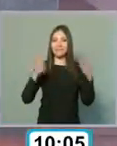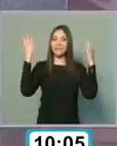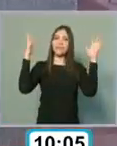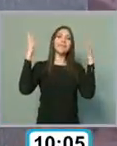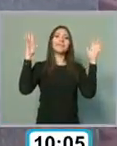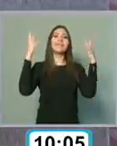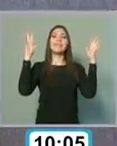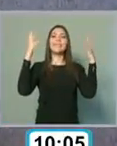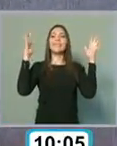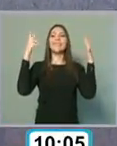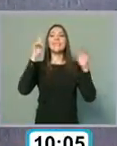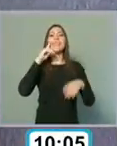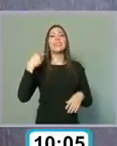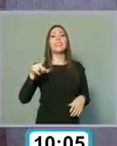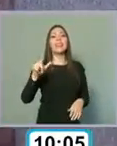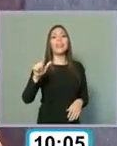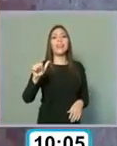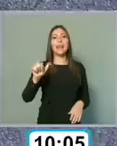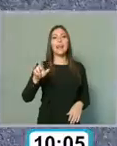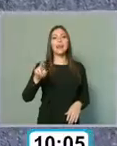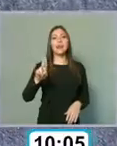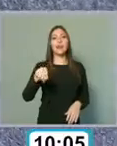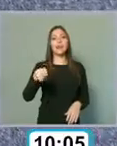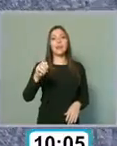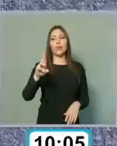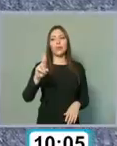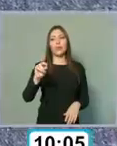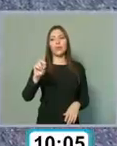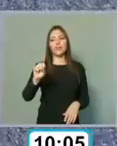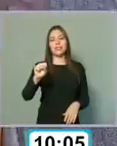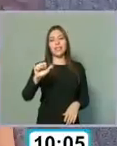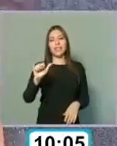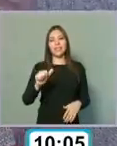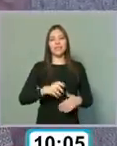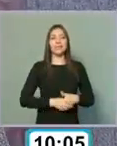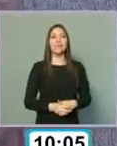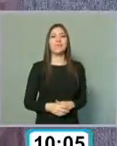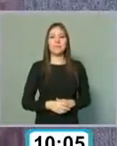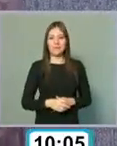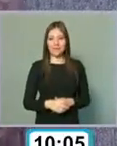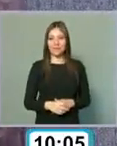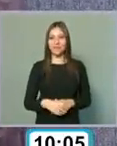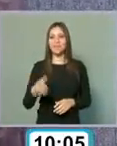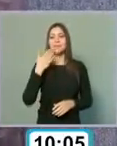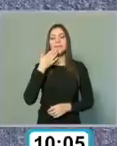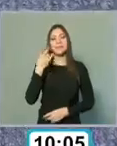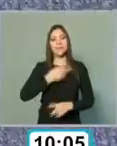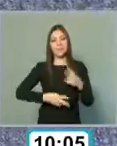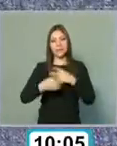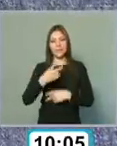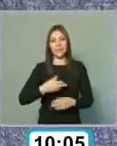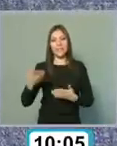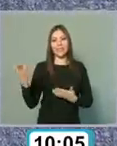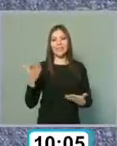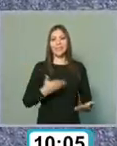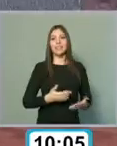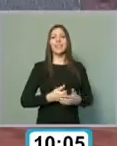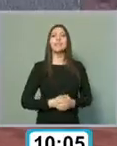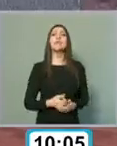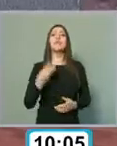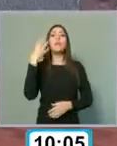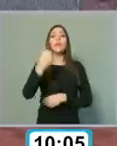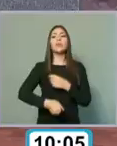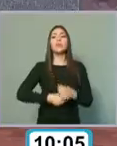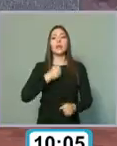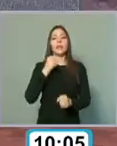Aplauso para la Rumorosa, mi paisana. Bienvenida a tus ciudades, qué gusto tenerte. Gracias. ¿Cuántos años